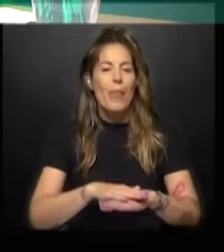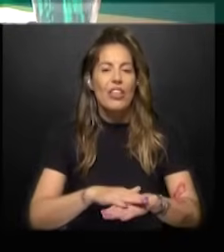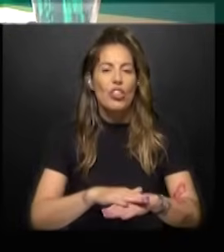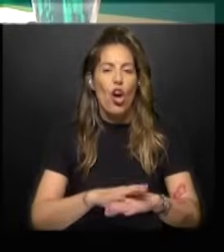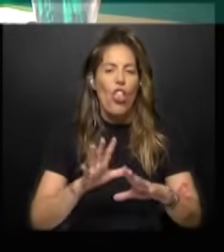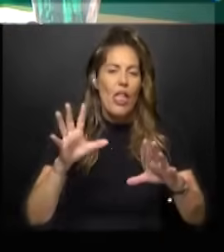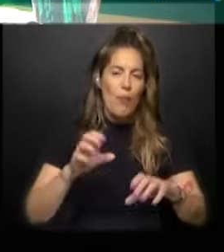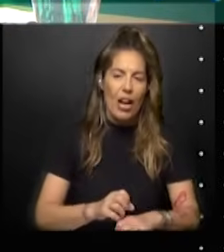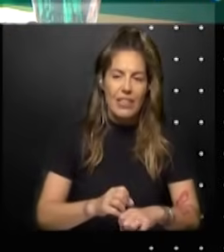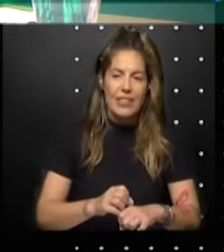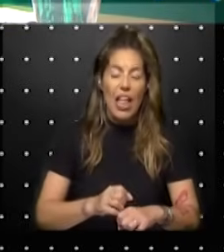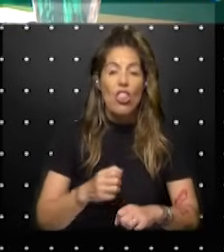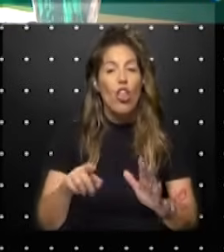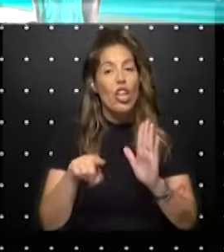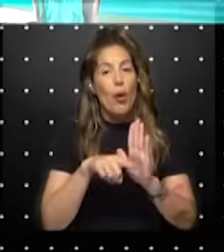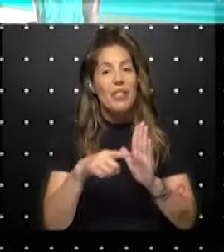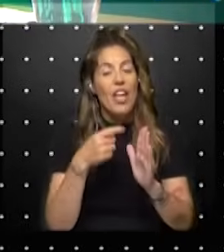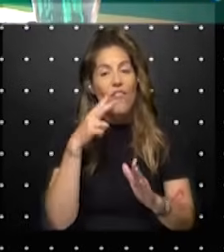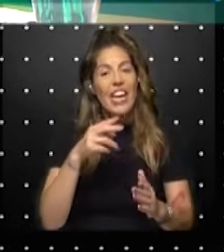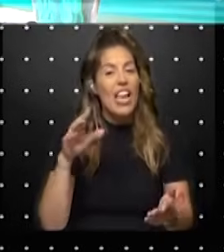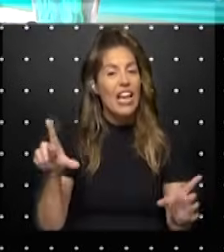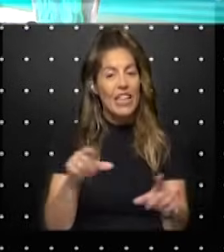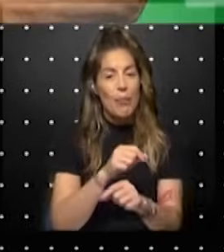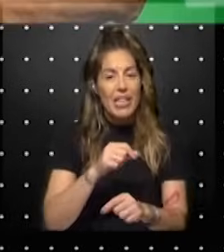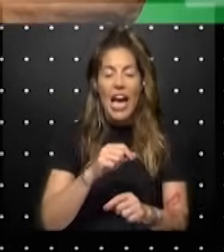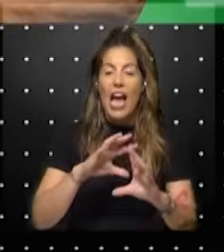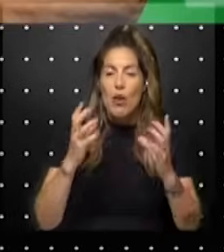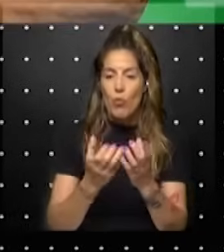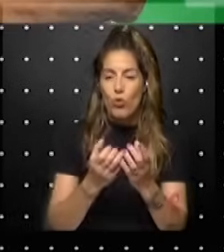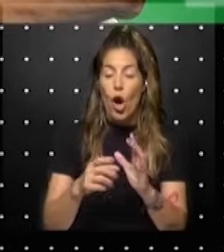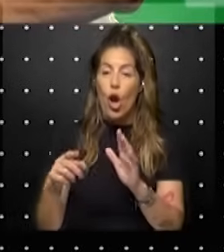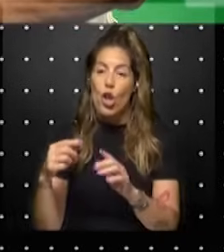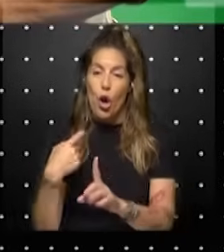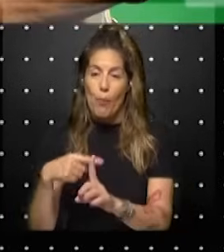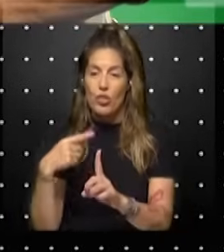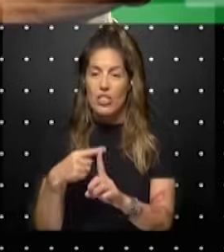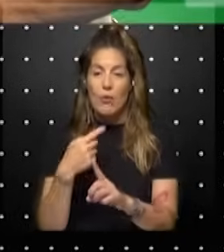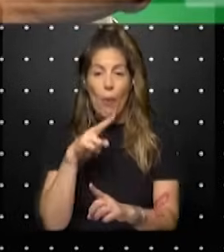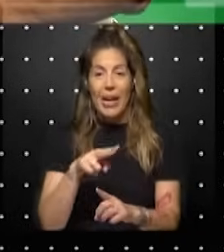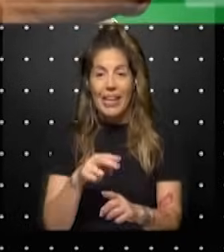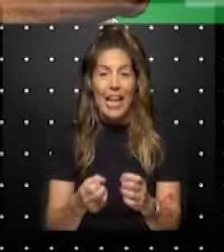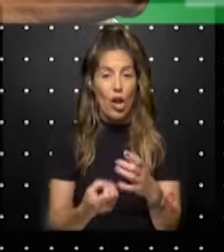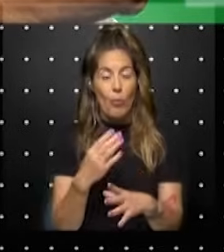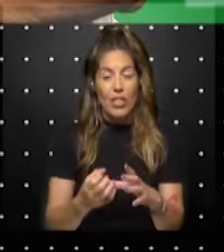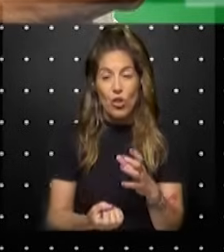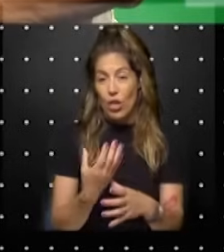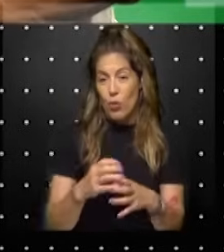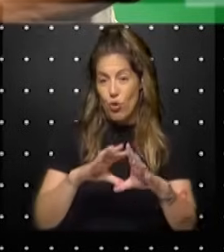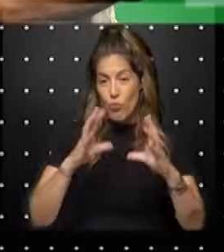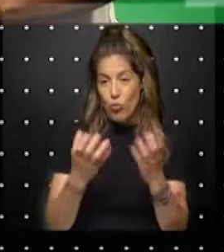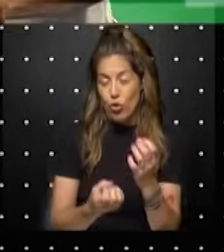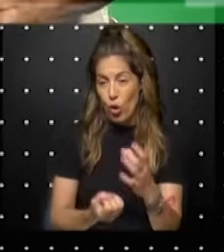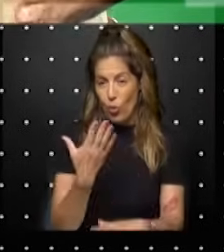los pesimistas ven el fin del mundo, los optimistas podemos ver el comienzo de uno nuevo. Yo tengo gran simpatía a este personaje.